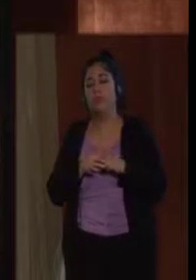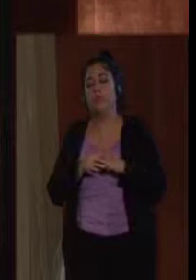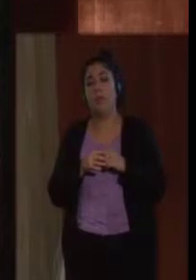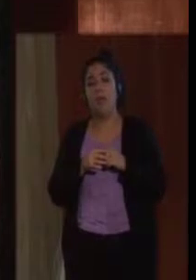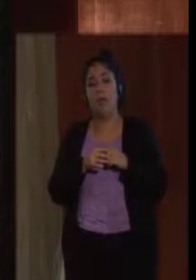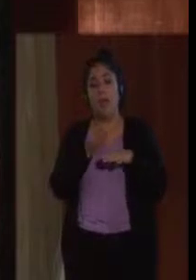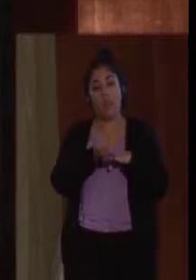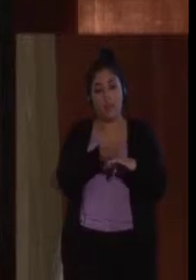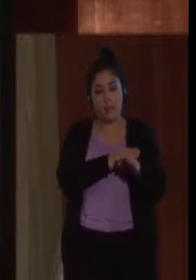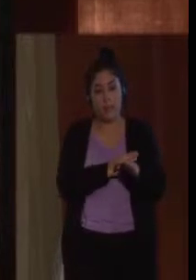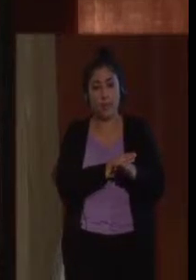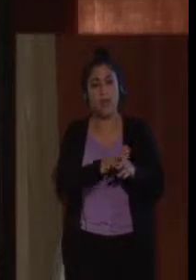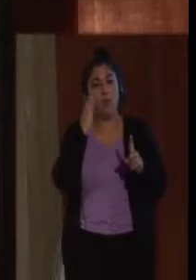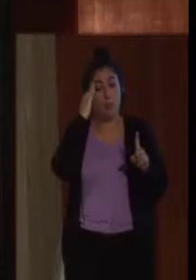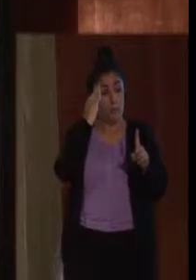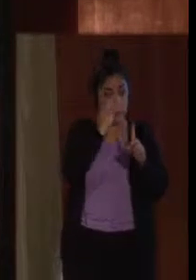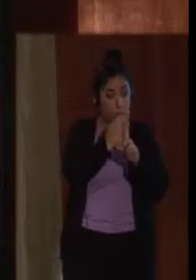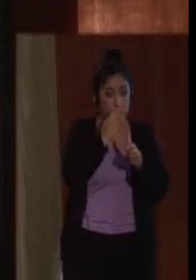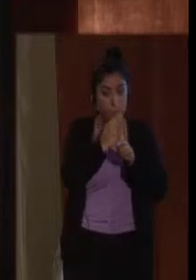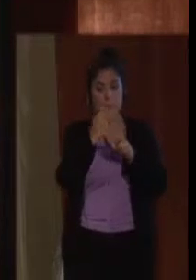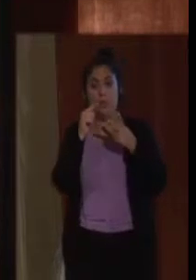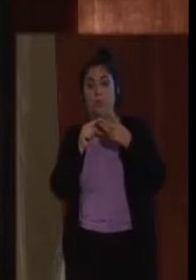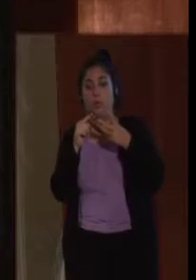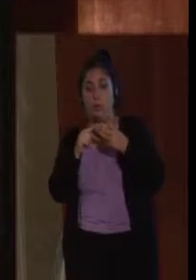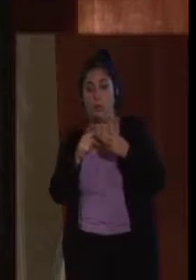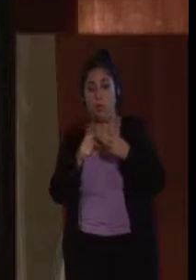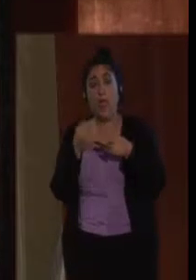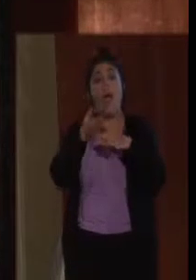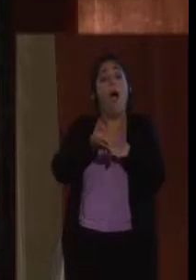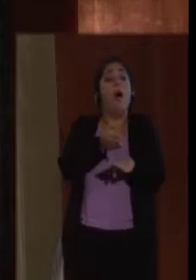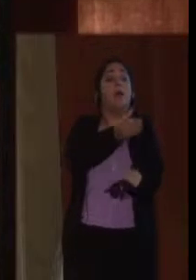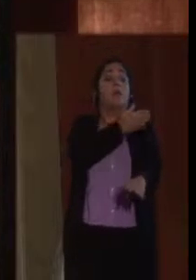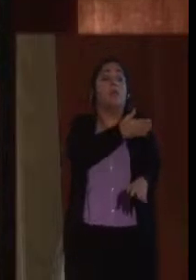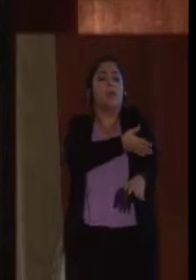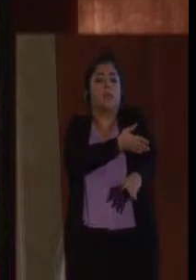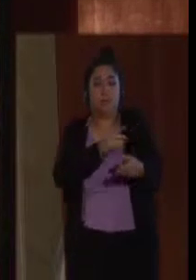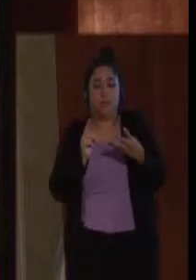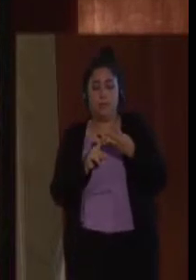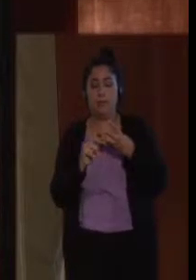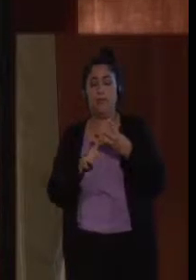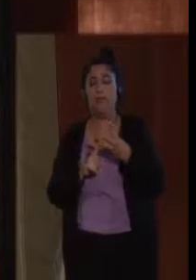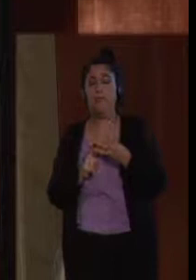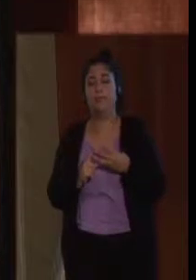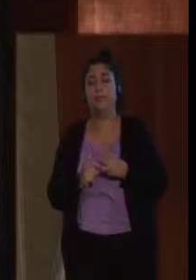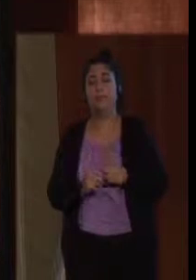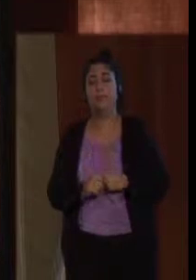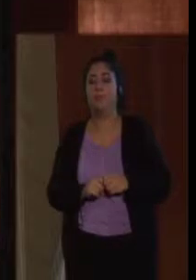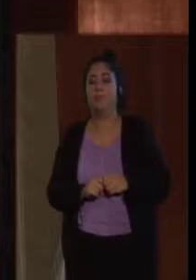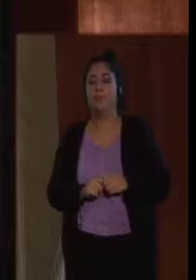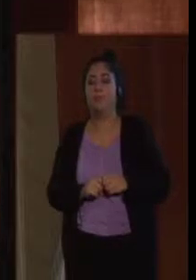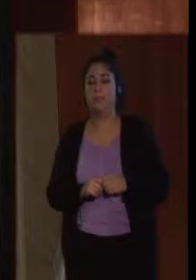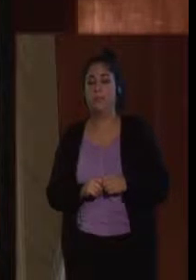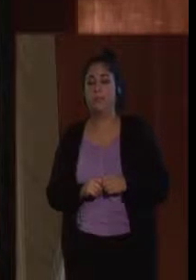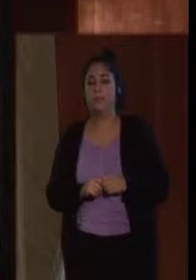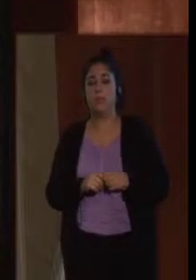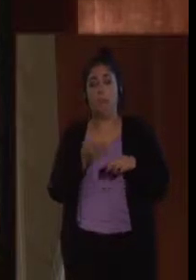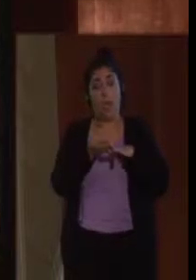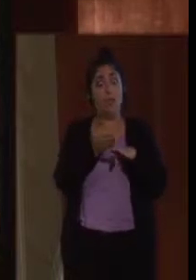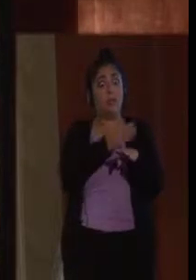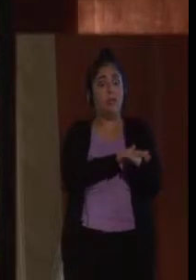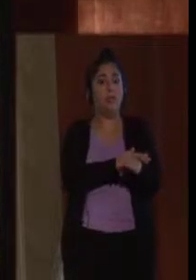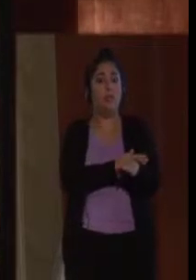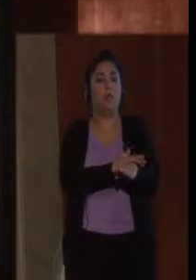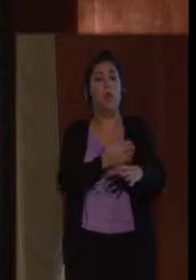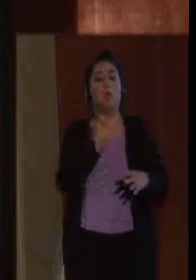fundamentalmente fortalecido a través de la gestión prospectiva y gestión correctiva, ¿no? ¿Qué se da en la gestión prospectiva? Que se da a través de